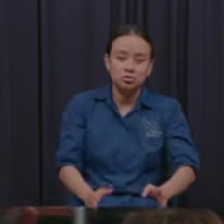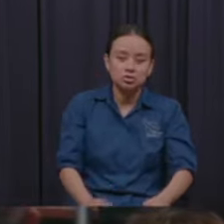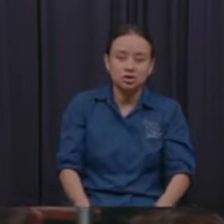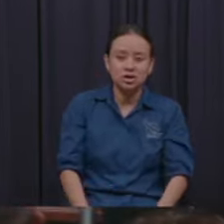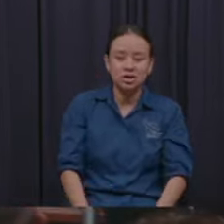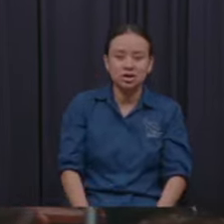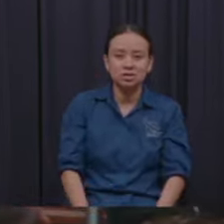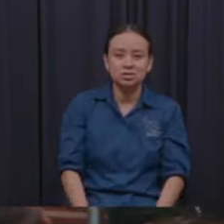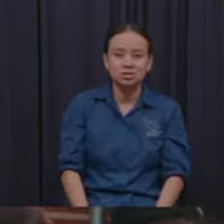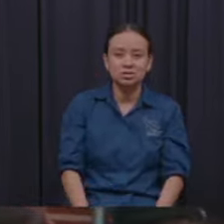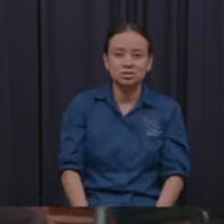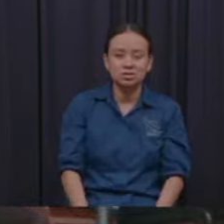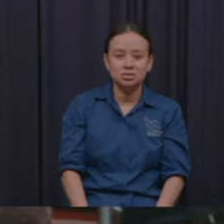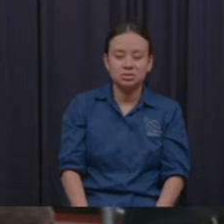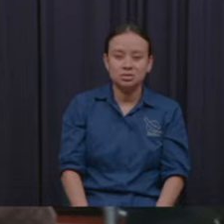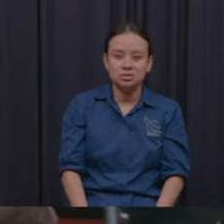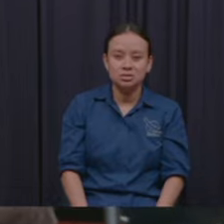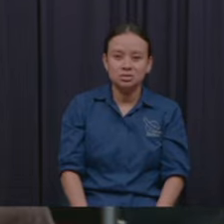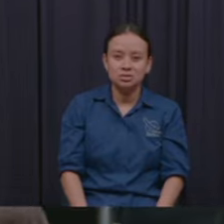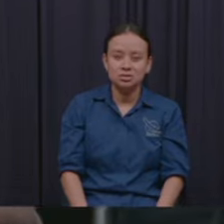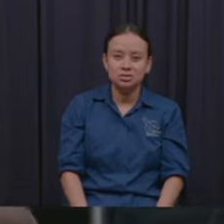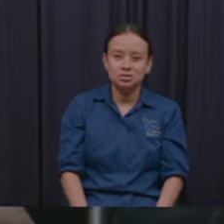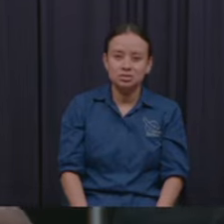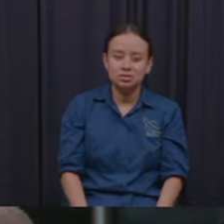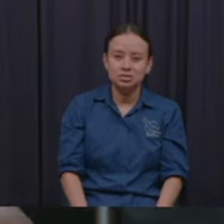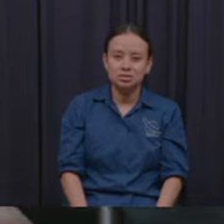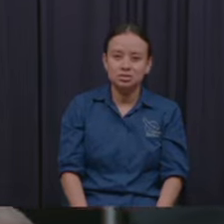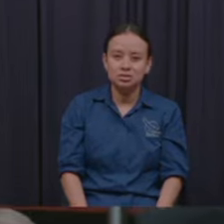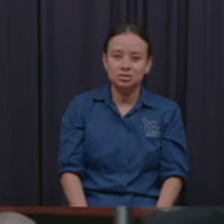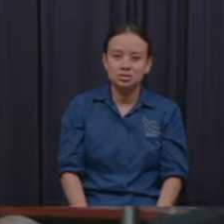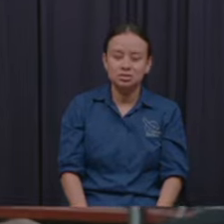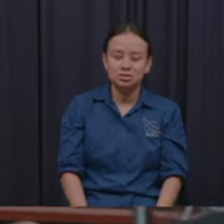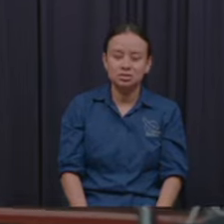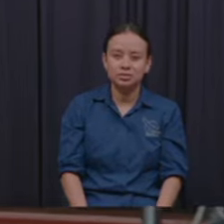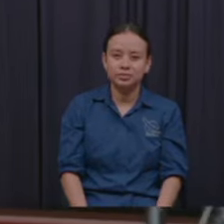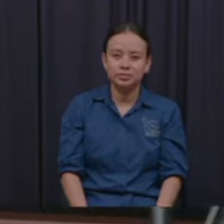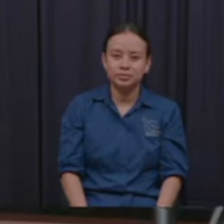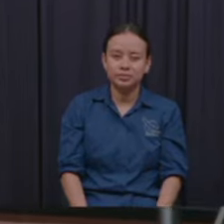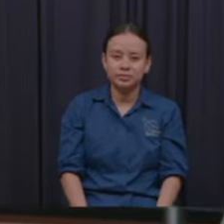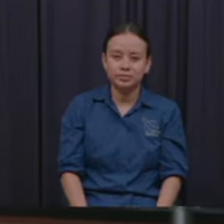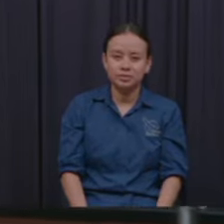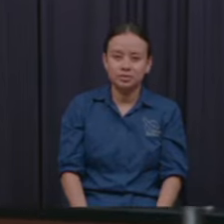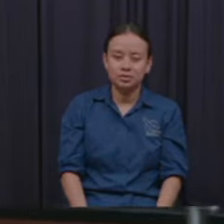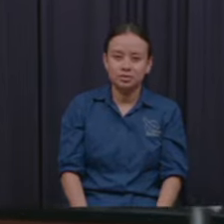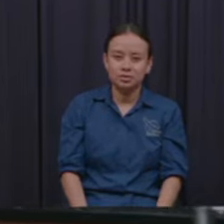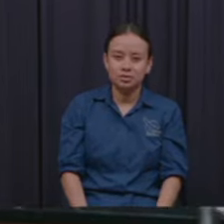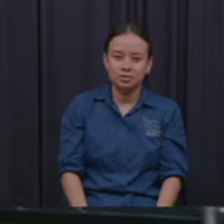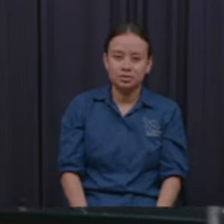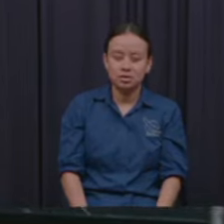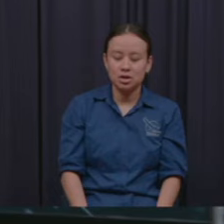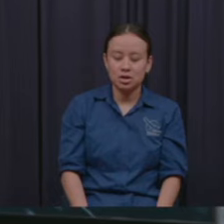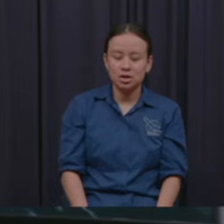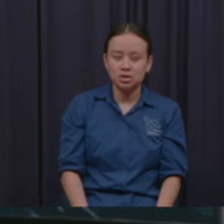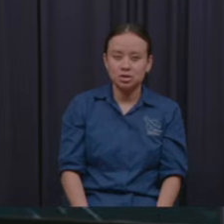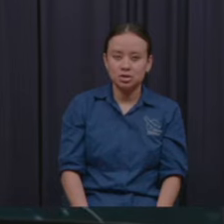casa. Y yo no estoy diciendo, no estoy contra una cultura, yo no estoy hablando de eso. Yo estoy hablando de